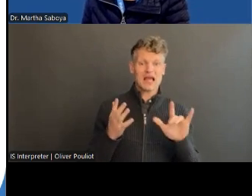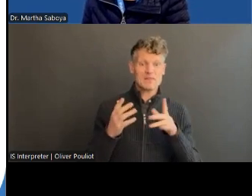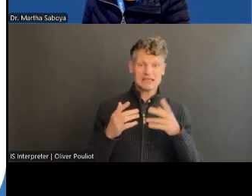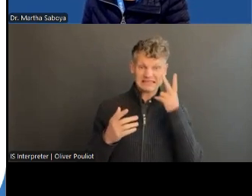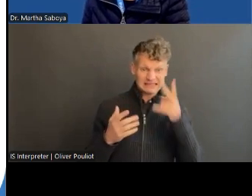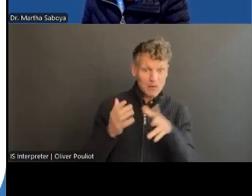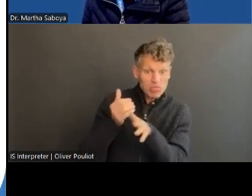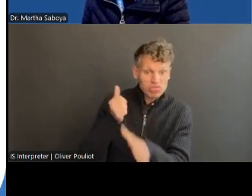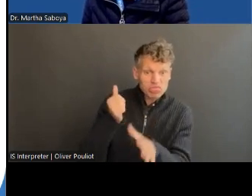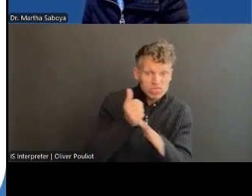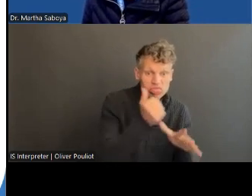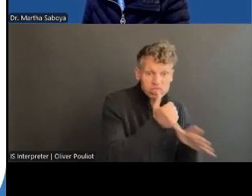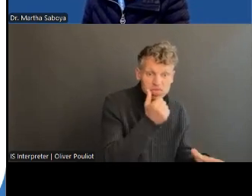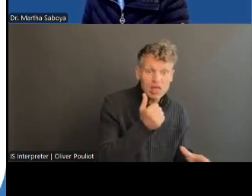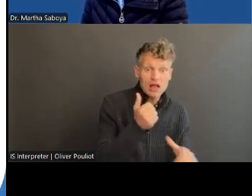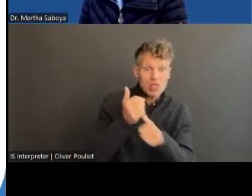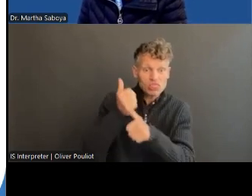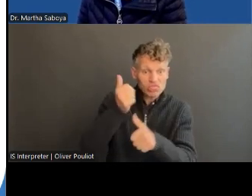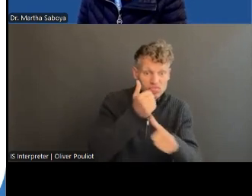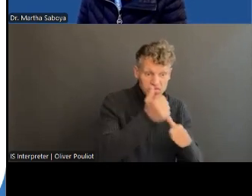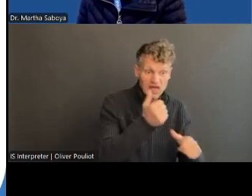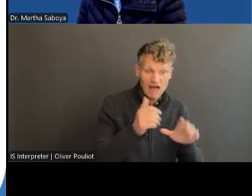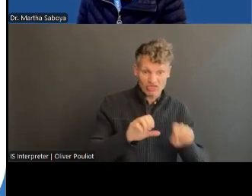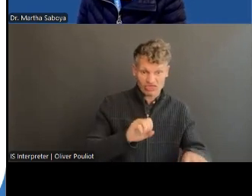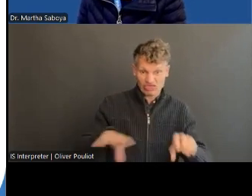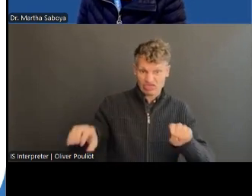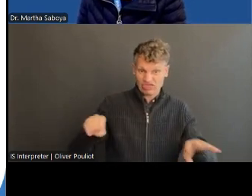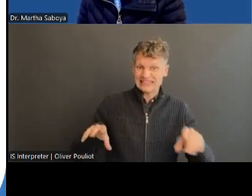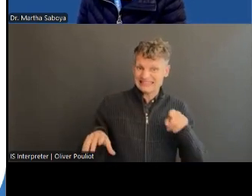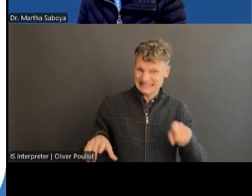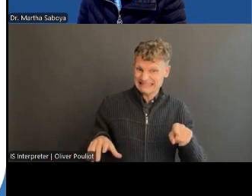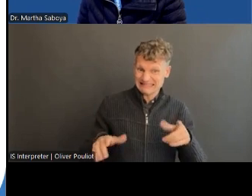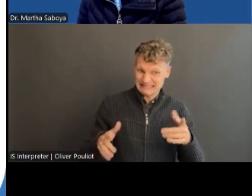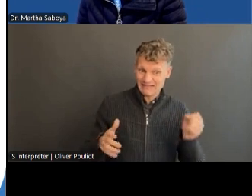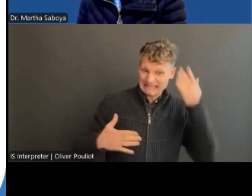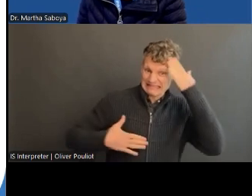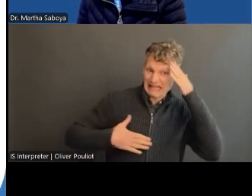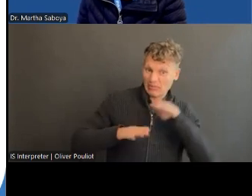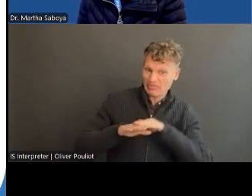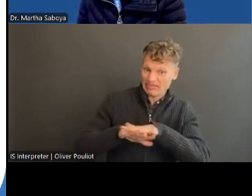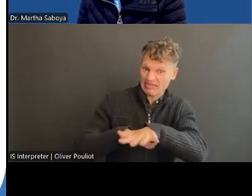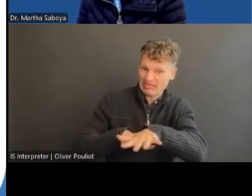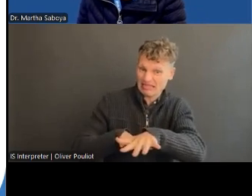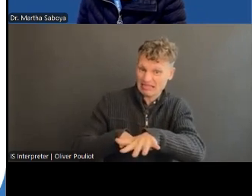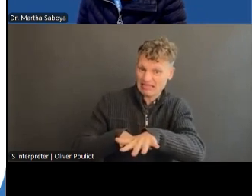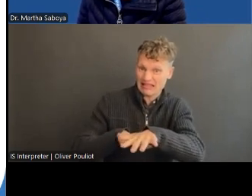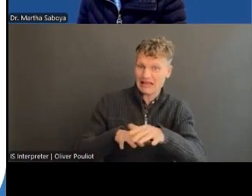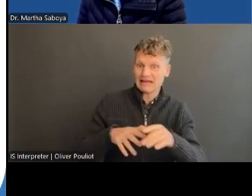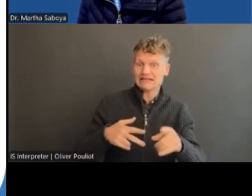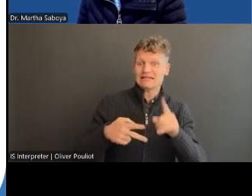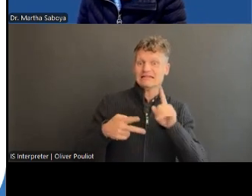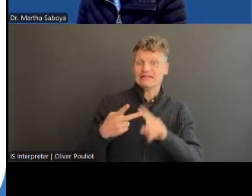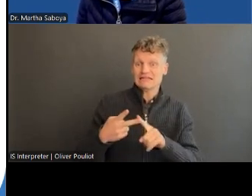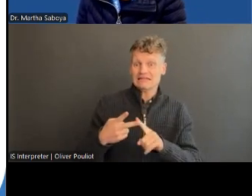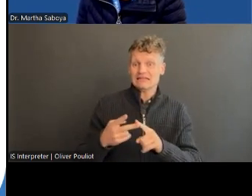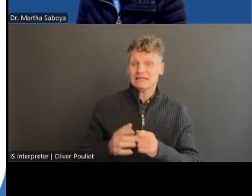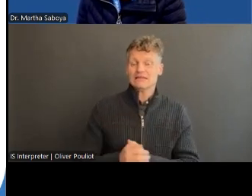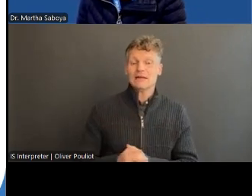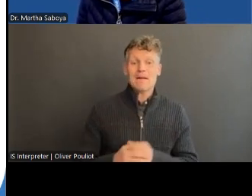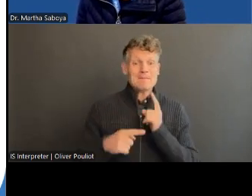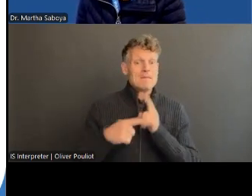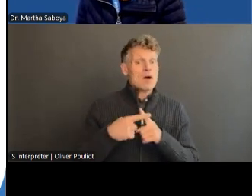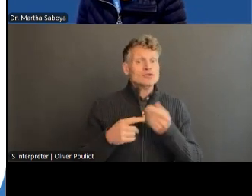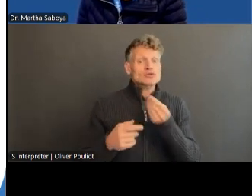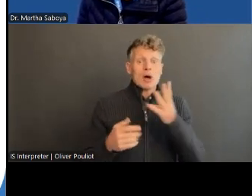los hogares que se abordan para poder eliminar. El primer grupo es uno muy importante, ya que se han alcanzado